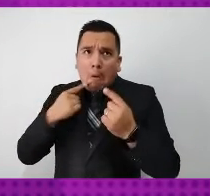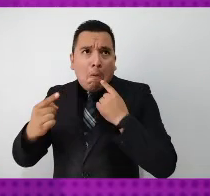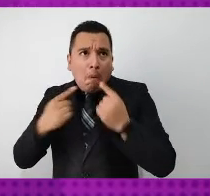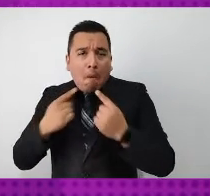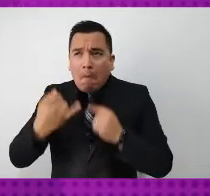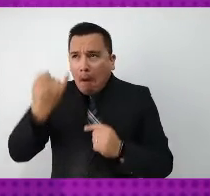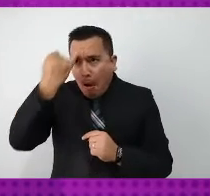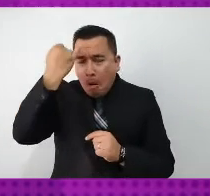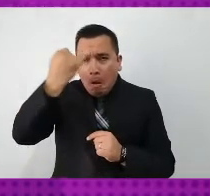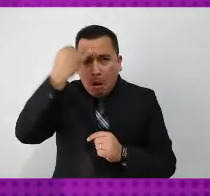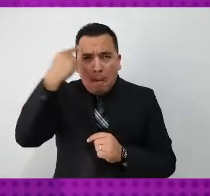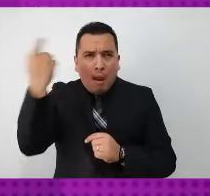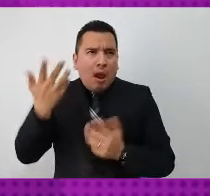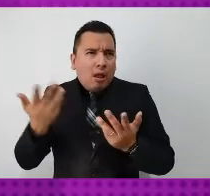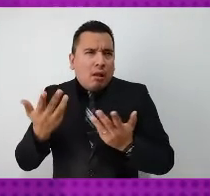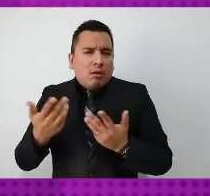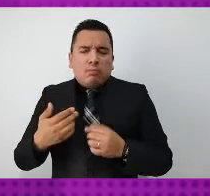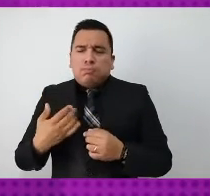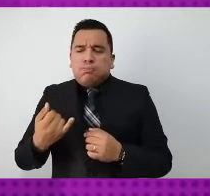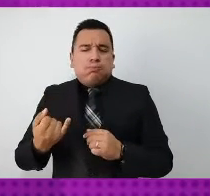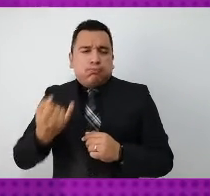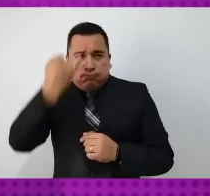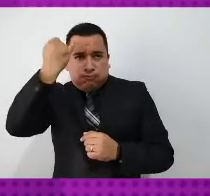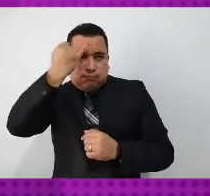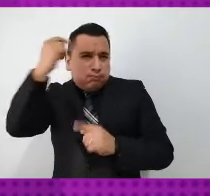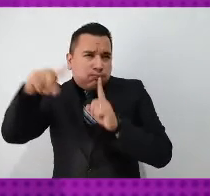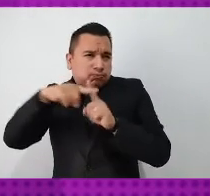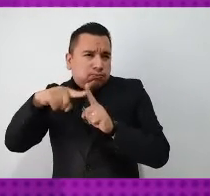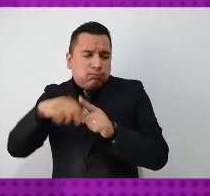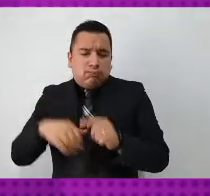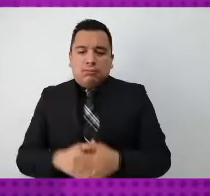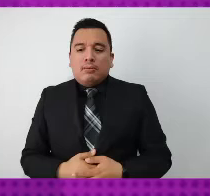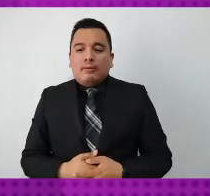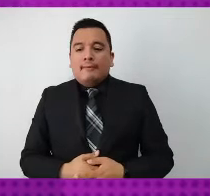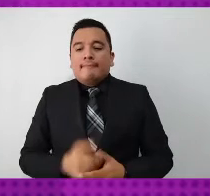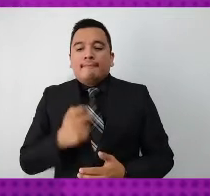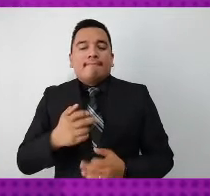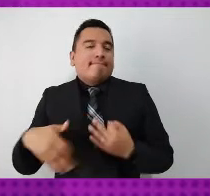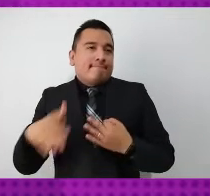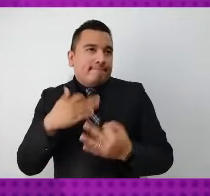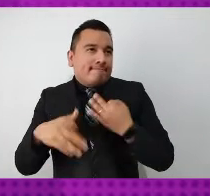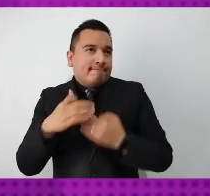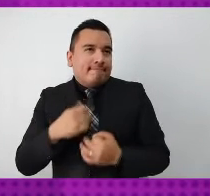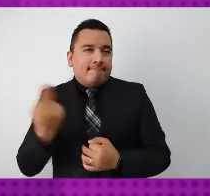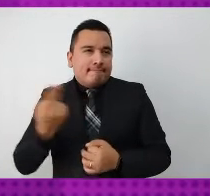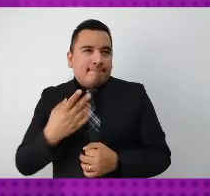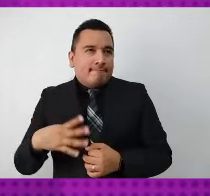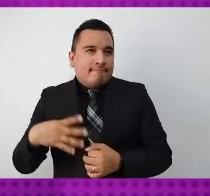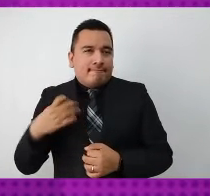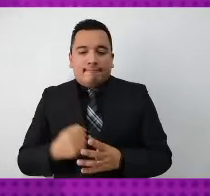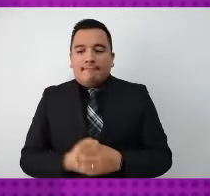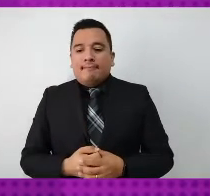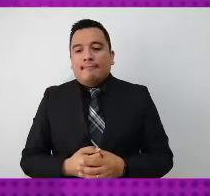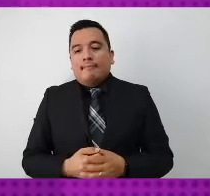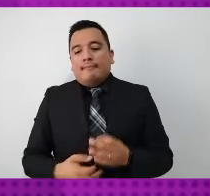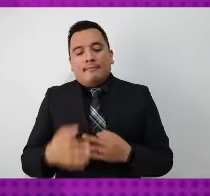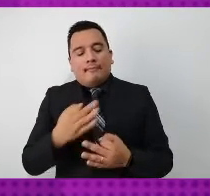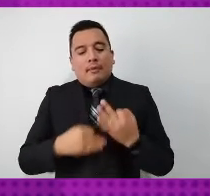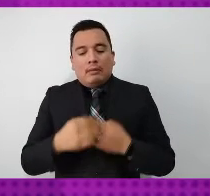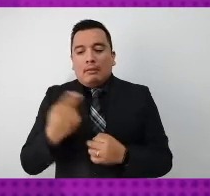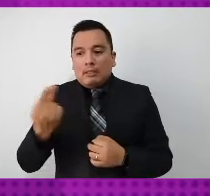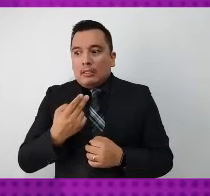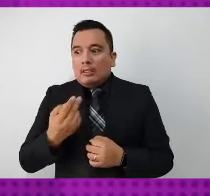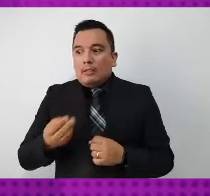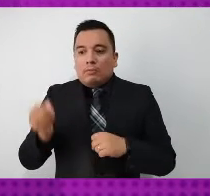actividad positiva entonces pues somos todos a final de cuenta todos los que tenemos este que intervenir para